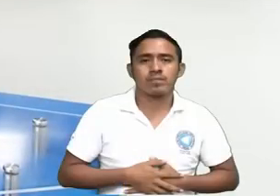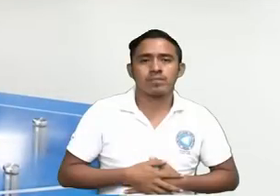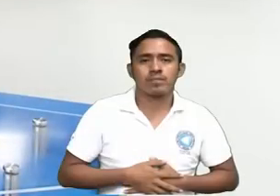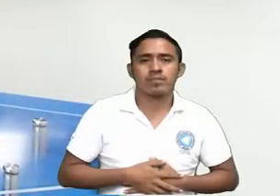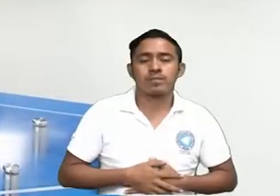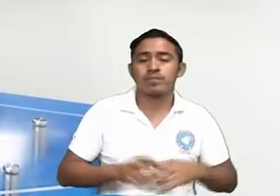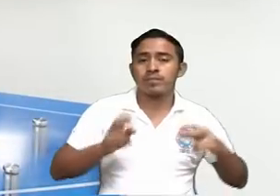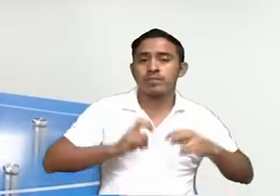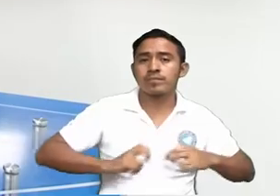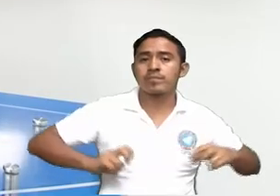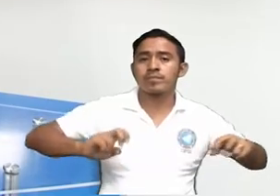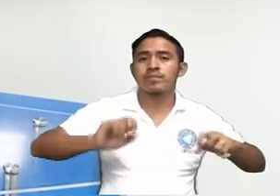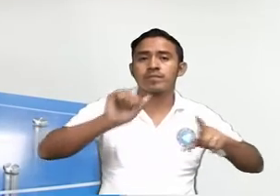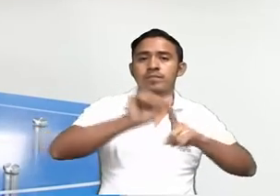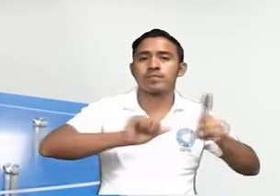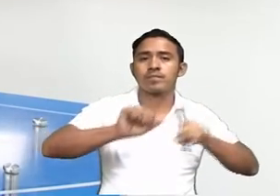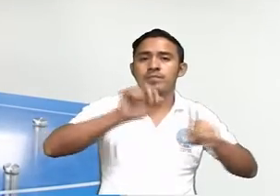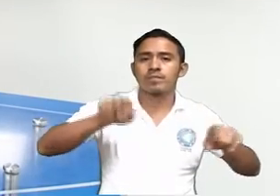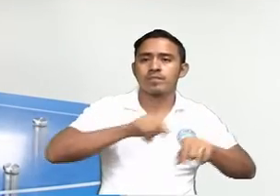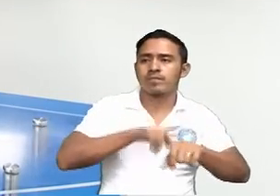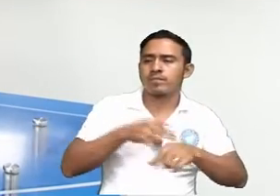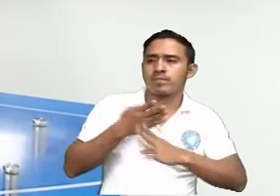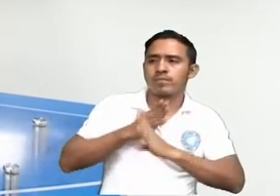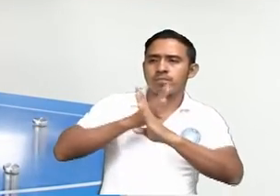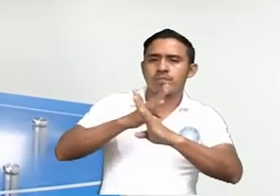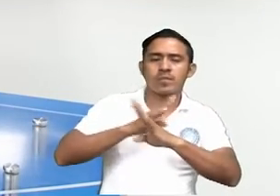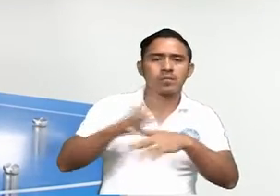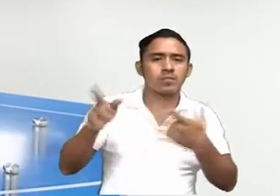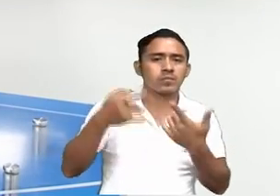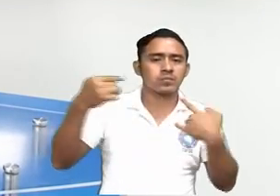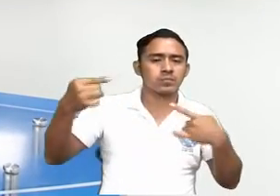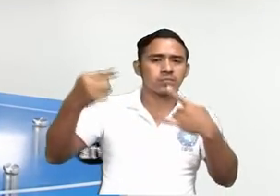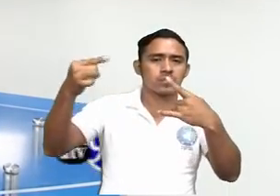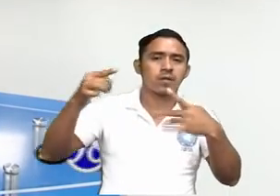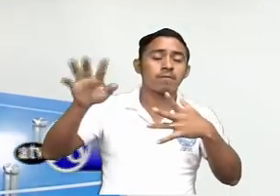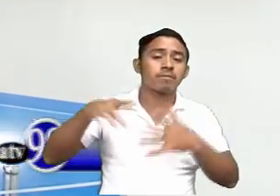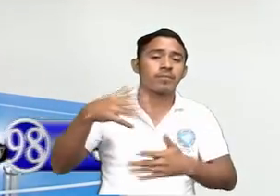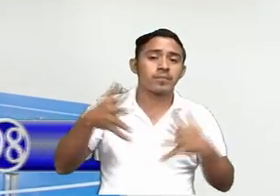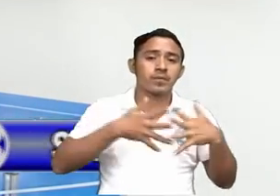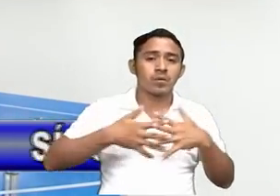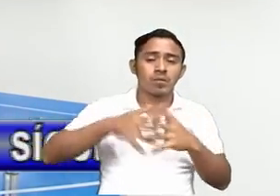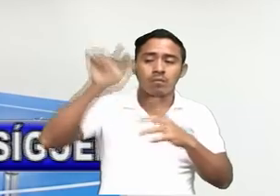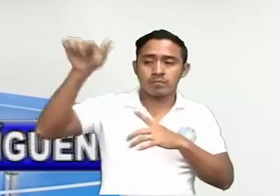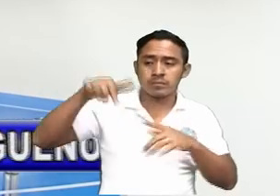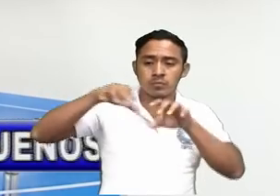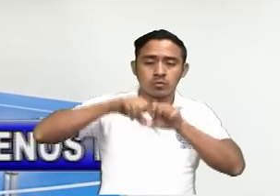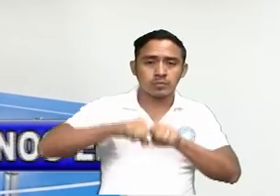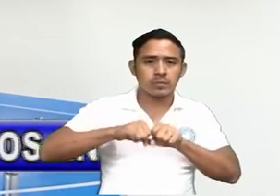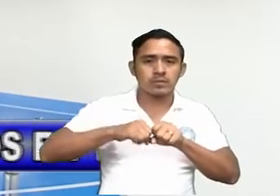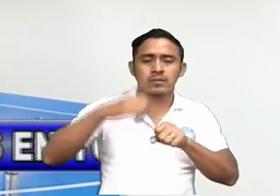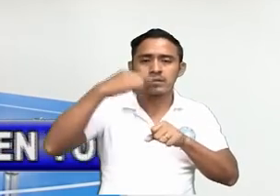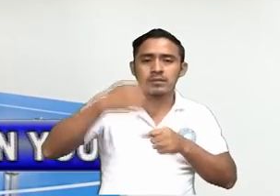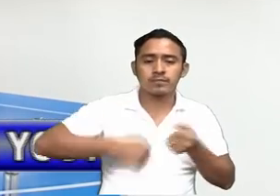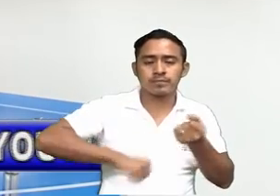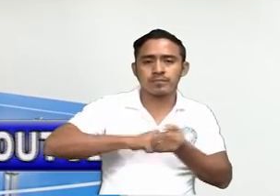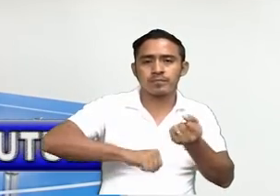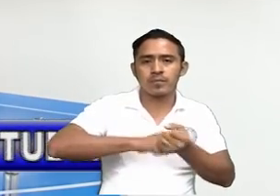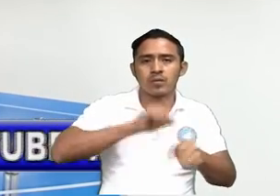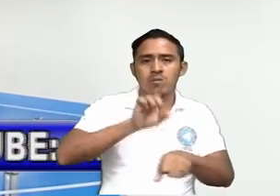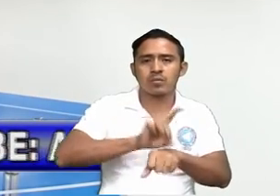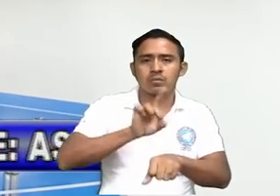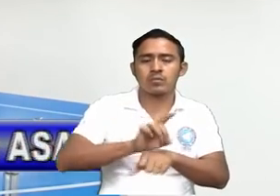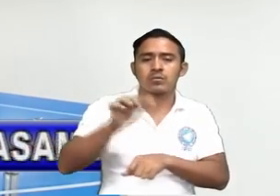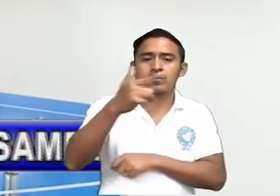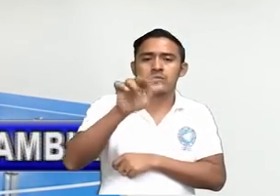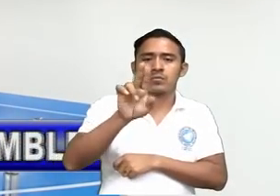legislativo. El plenario de la Asamblea Nacional rechaza el injerencismo norteamericano en asuntos internos de nuestro país y brinda su total apoyo al doctor